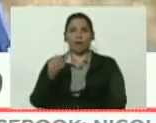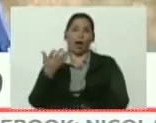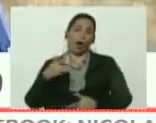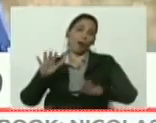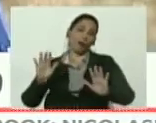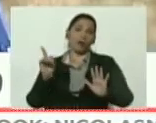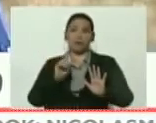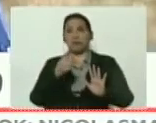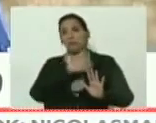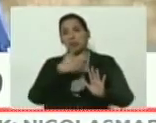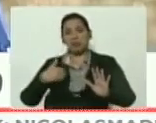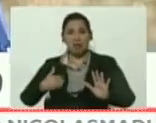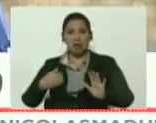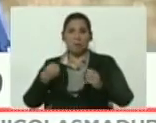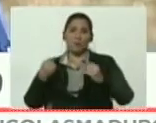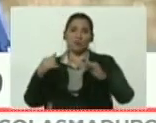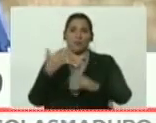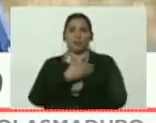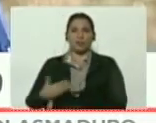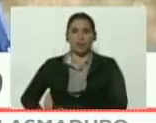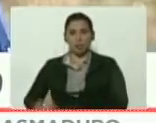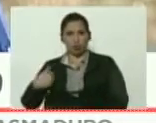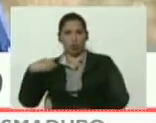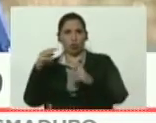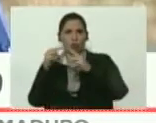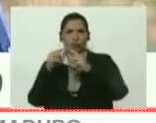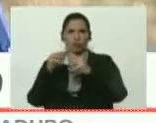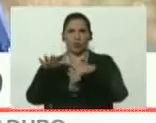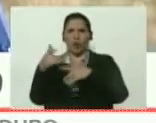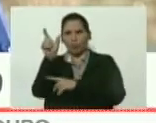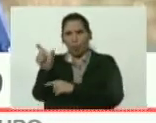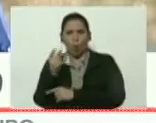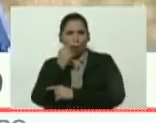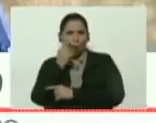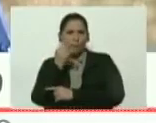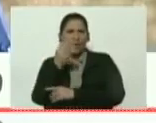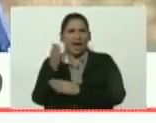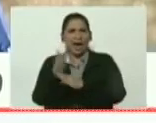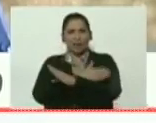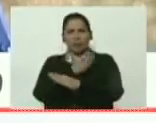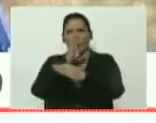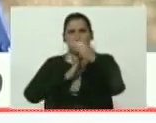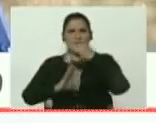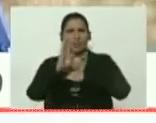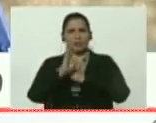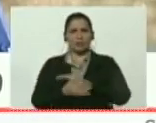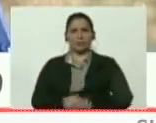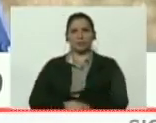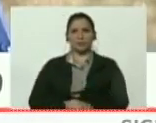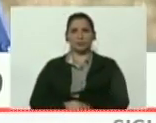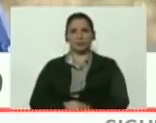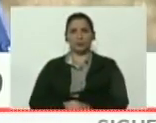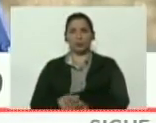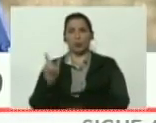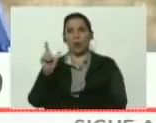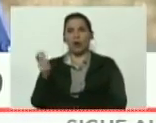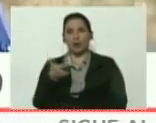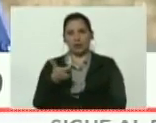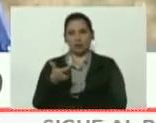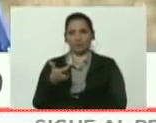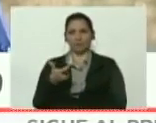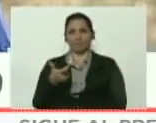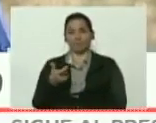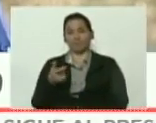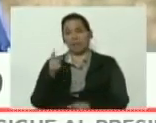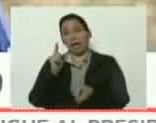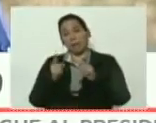yo lo considero mi amigo, pues yo lo conocí cuando él era humilde, un muchacho humilde de Guarenas. A